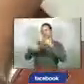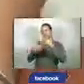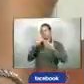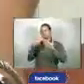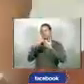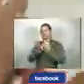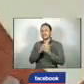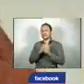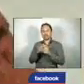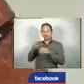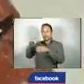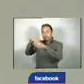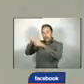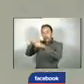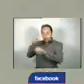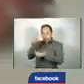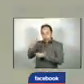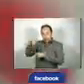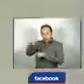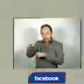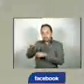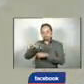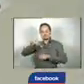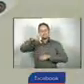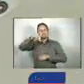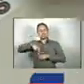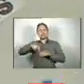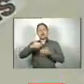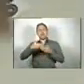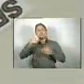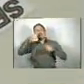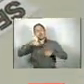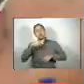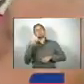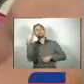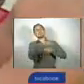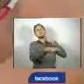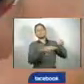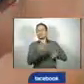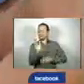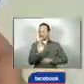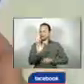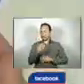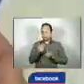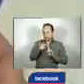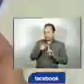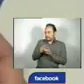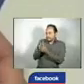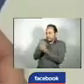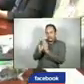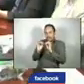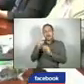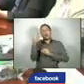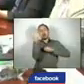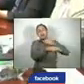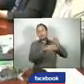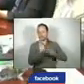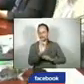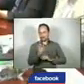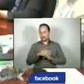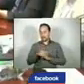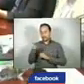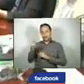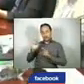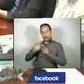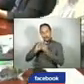establecimientos bancarios no podrán emitir tarjetas preaprobadas, no solicitadas por sus clientes. Estas reformas